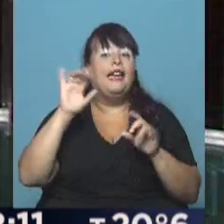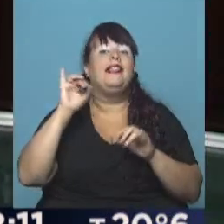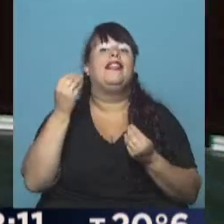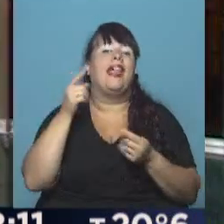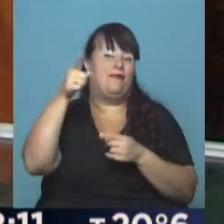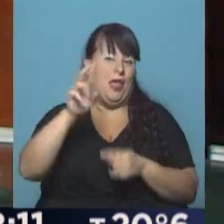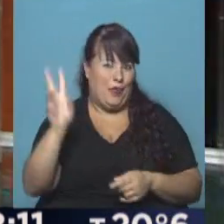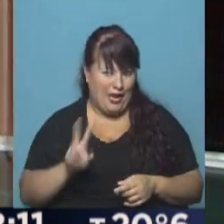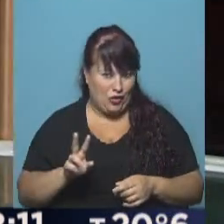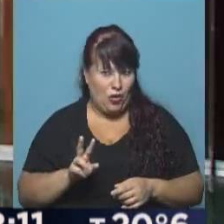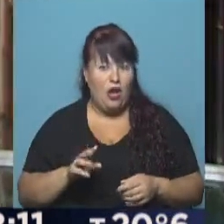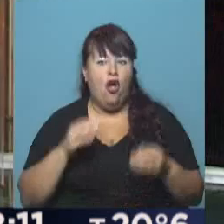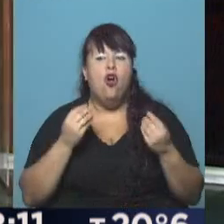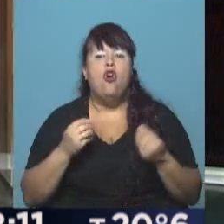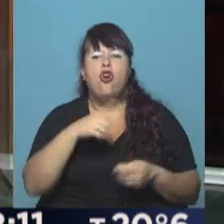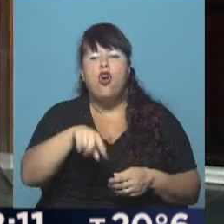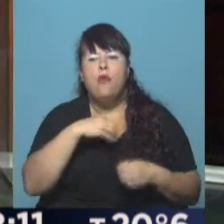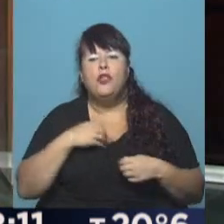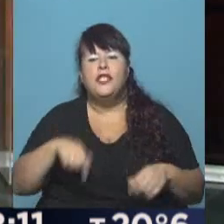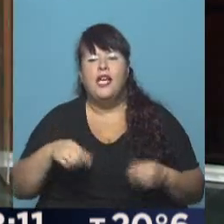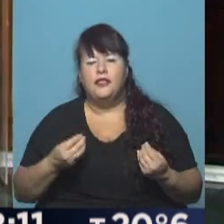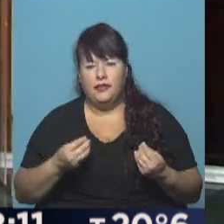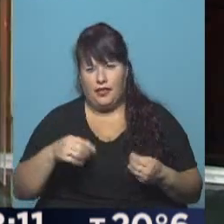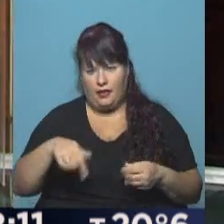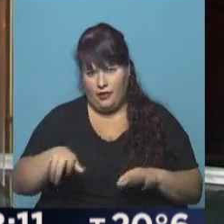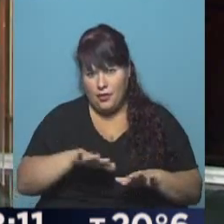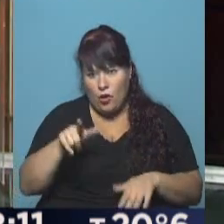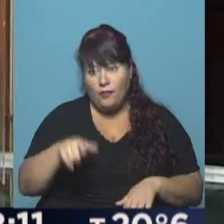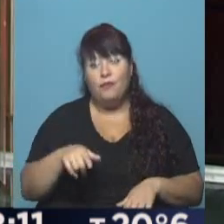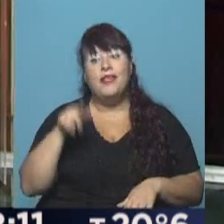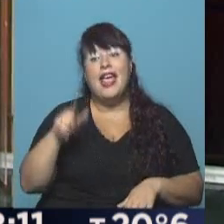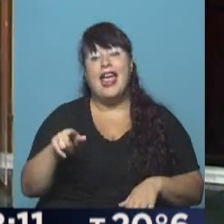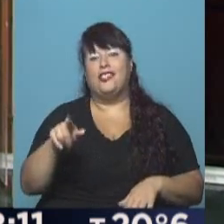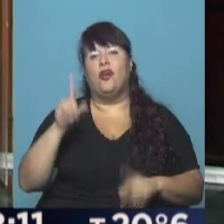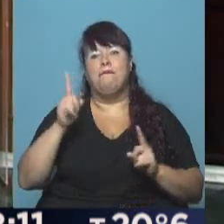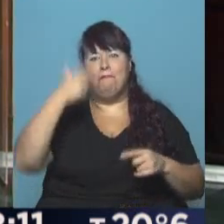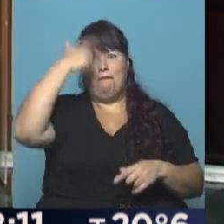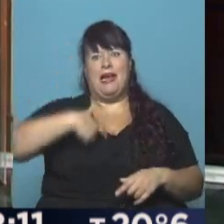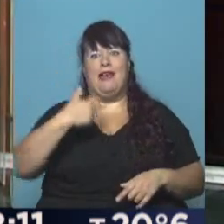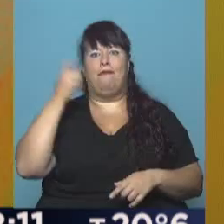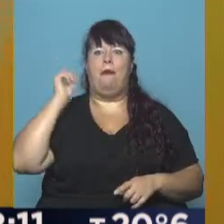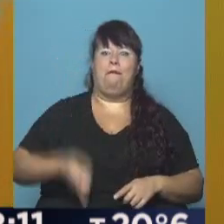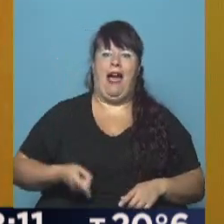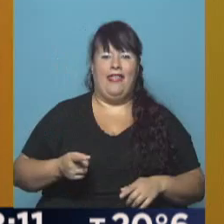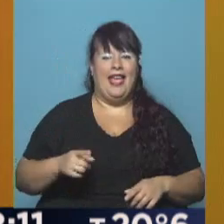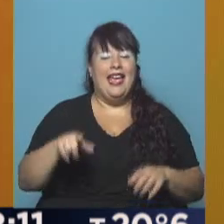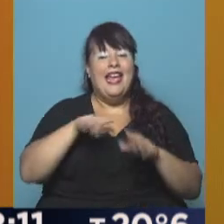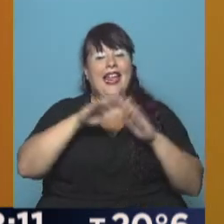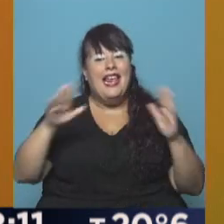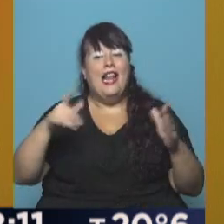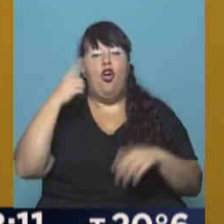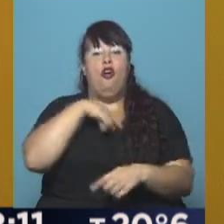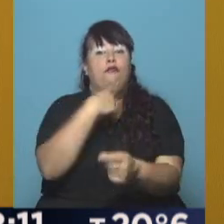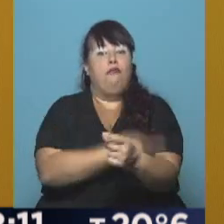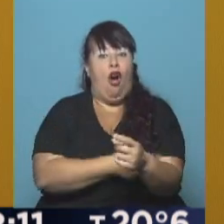se va a venezuela con cómo viven ustedes esta situación que se dio esto es un autogolpe el eje de gravitación del